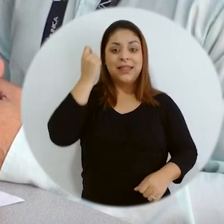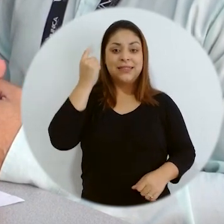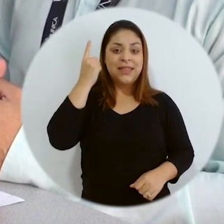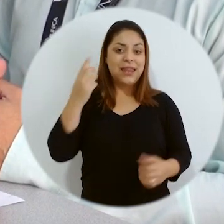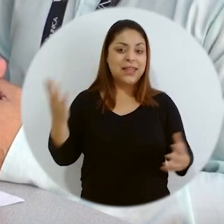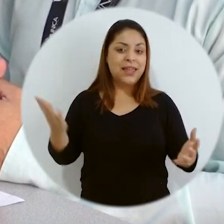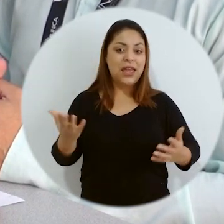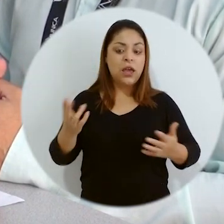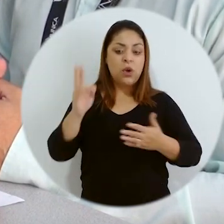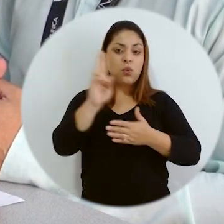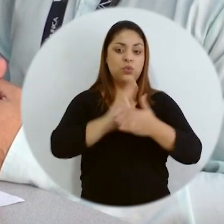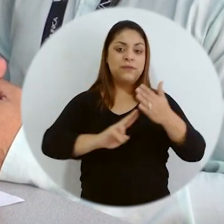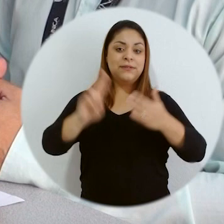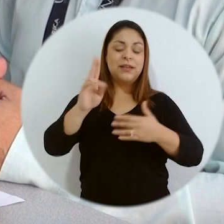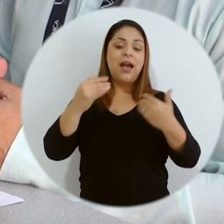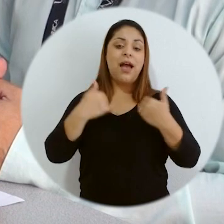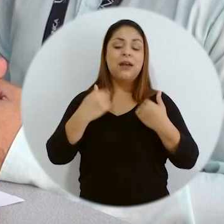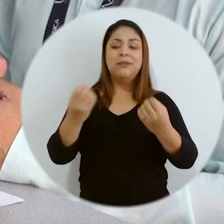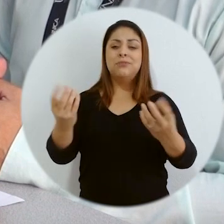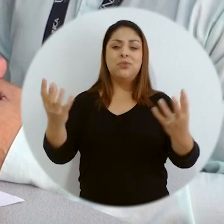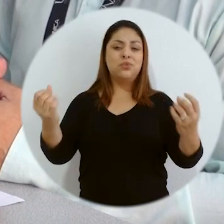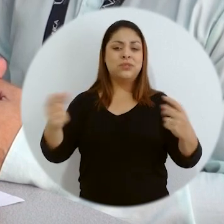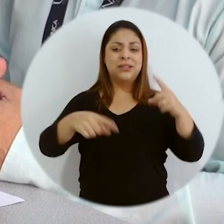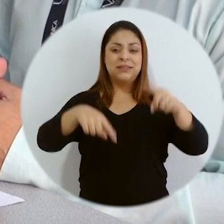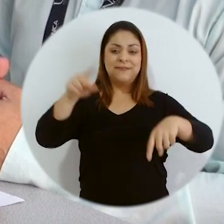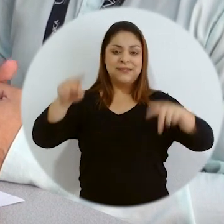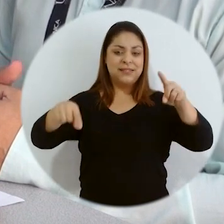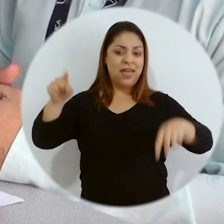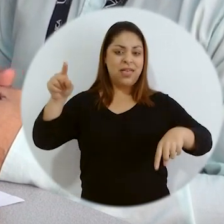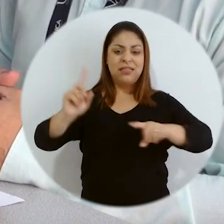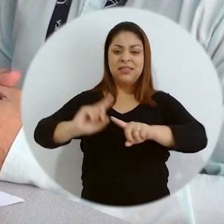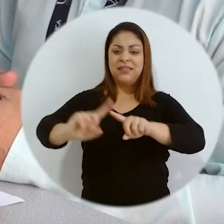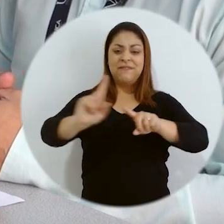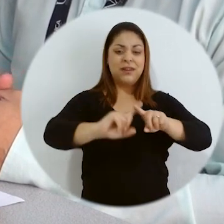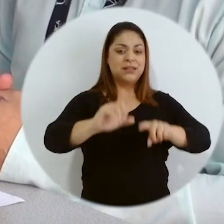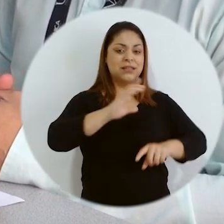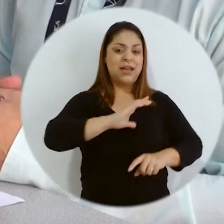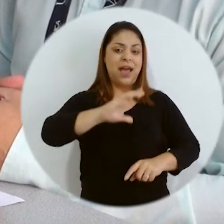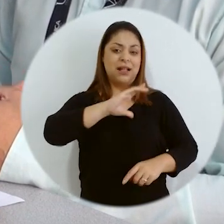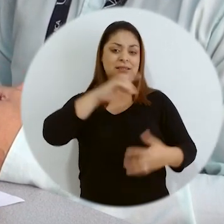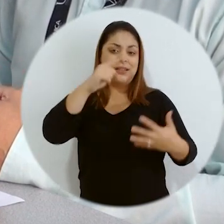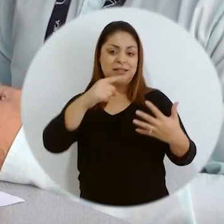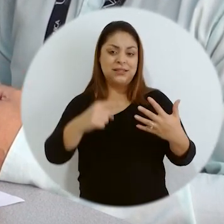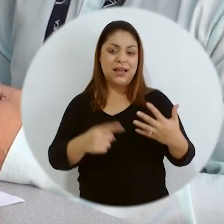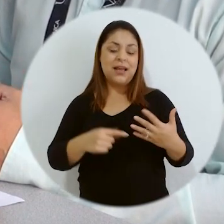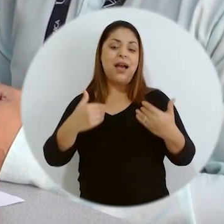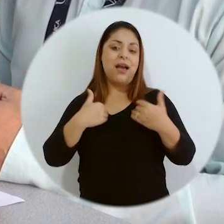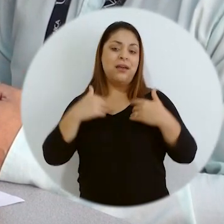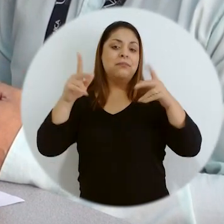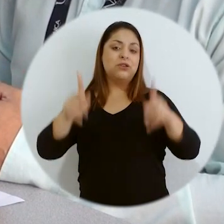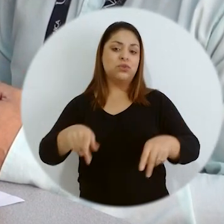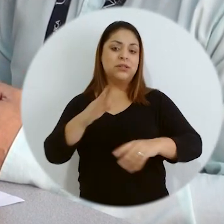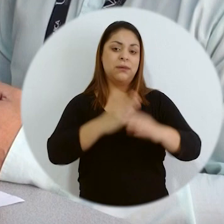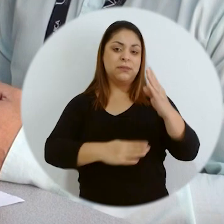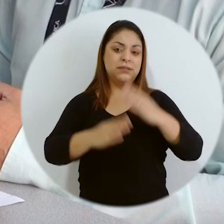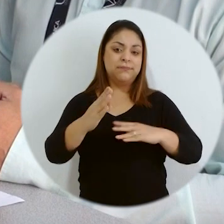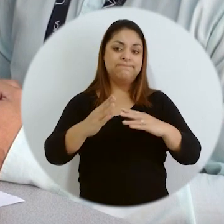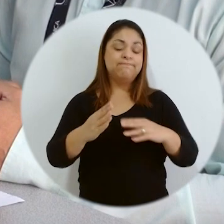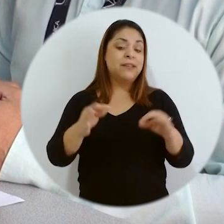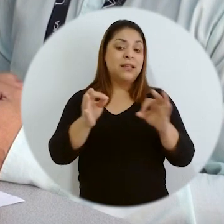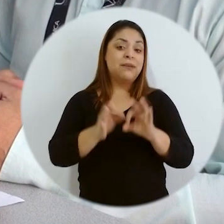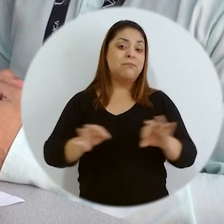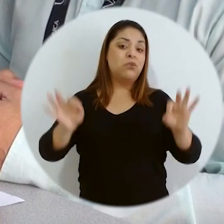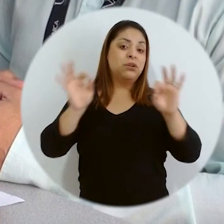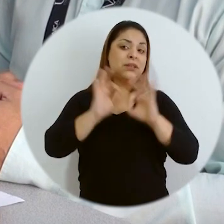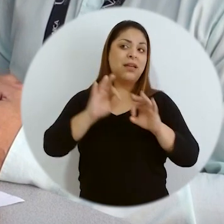la sociedad pues hay mucha diversidad, ¿verdad? Parte de esa diversidad son las diferentes características que tiene la población con discapacidad.